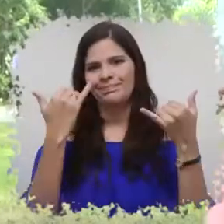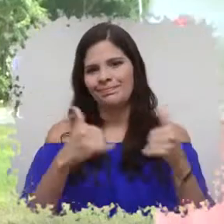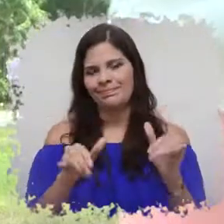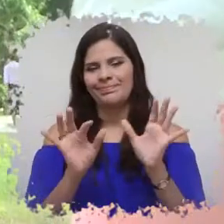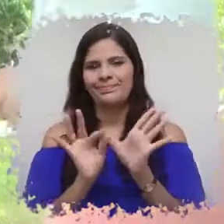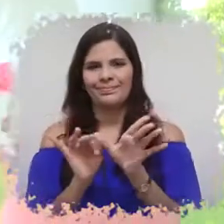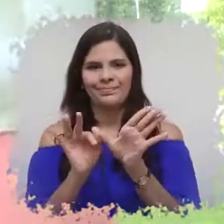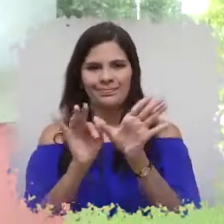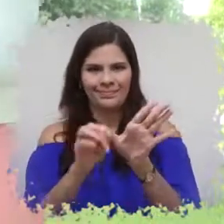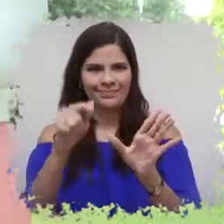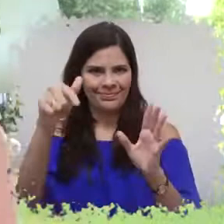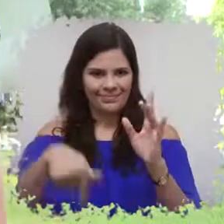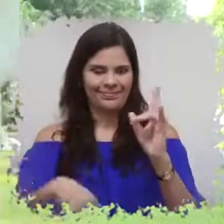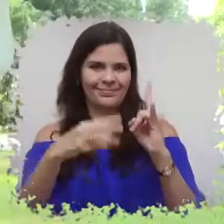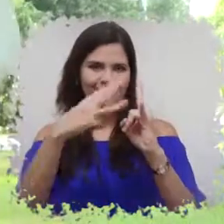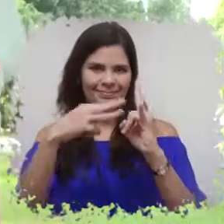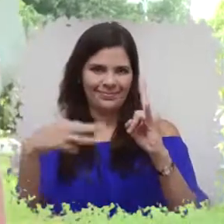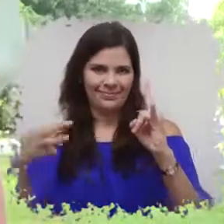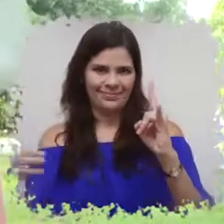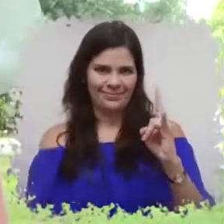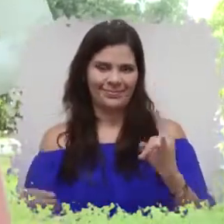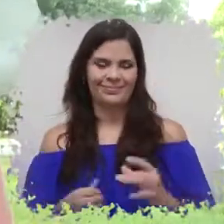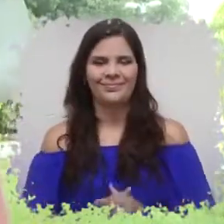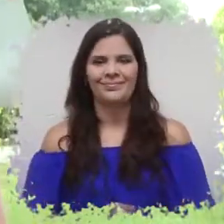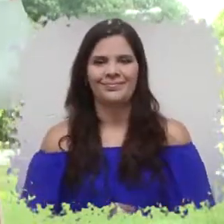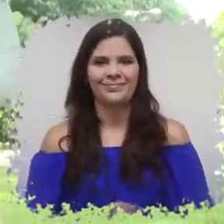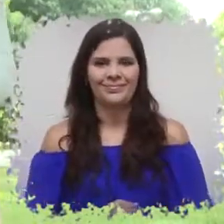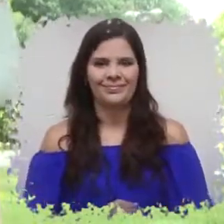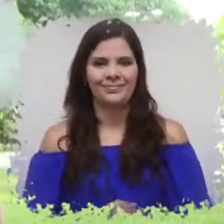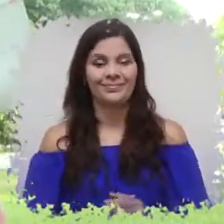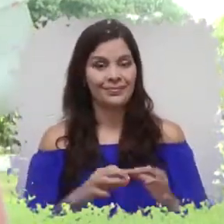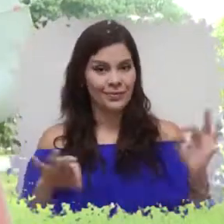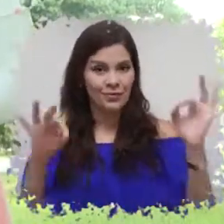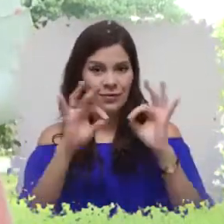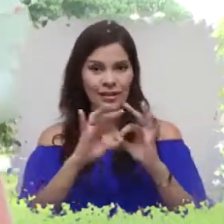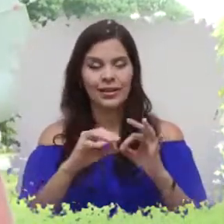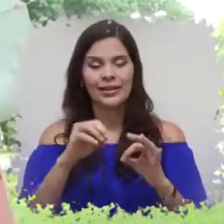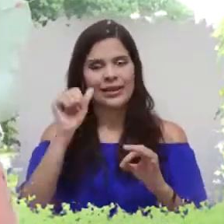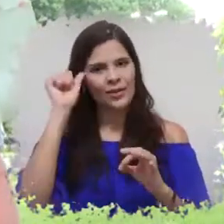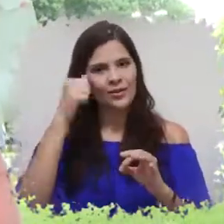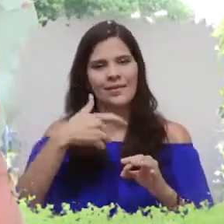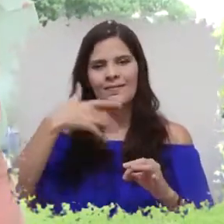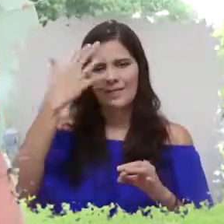Amigos, hemos llegado al final del Campus TV, programa institucional de la Universidad del Magdalena.